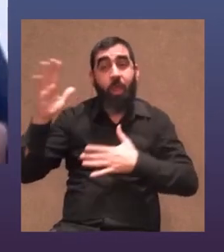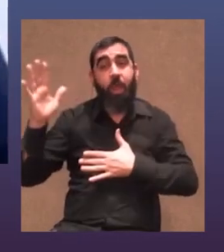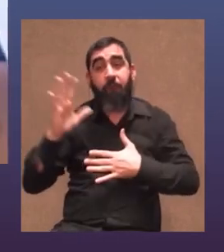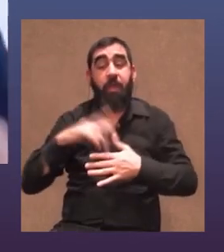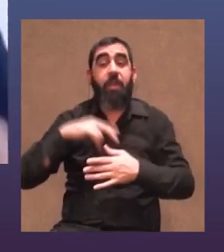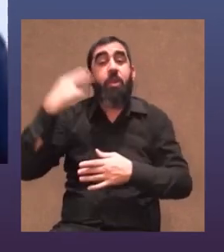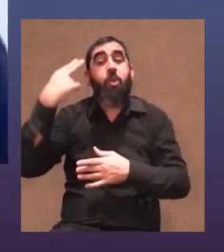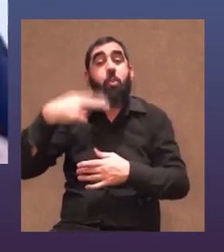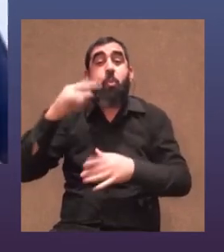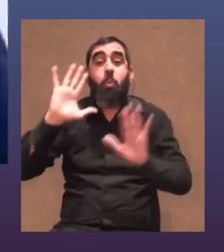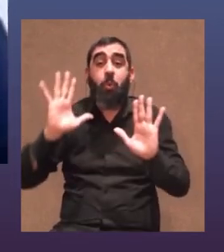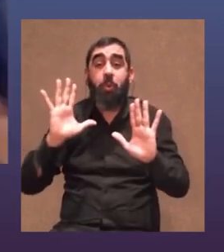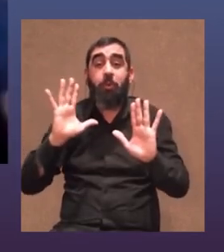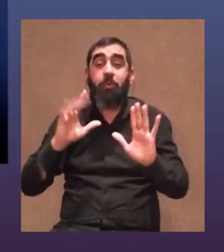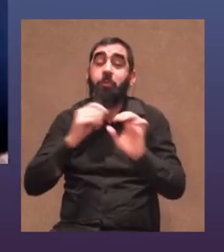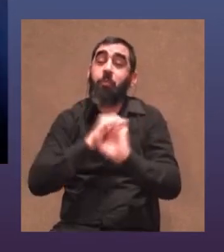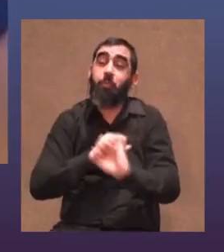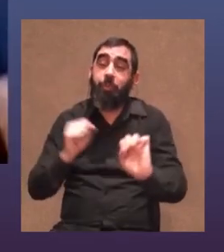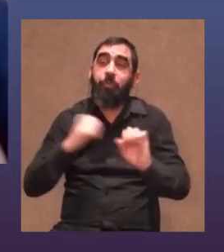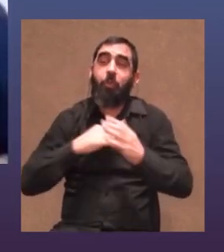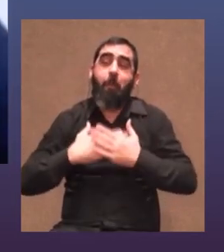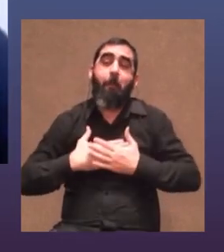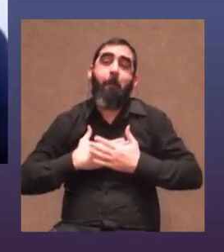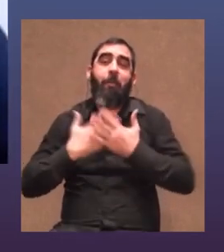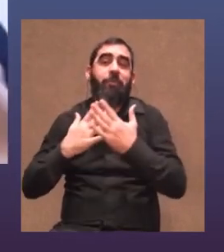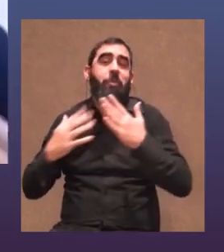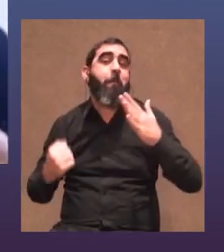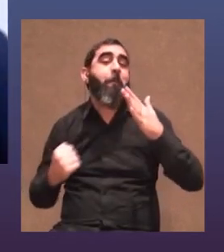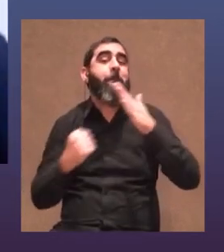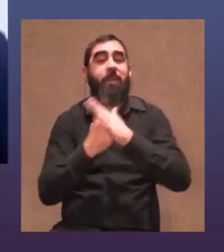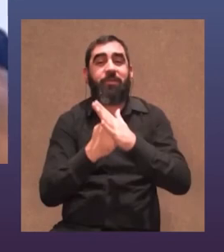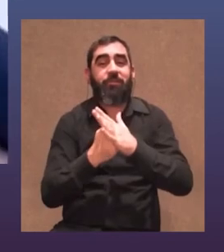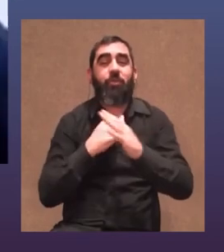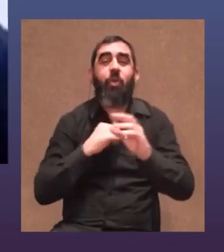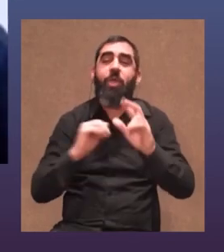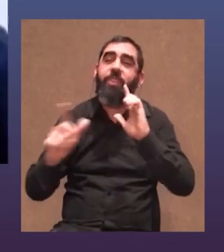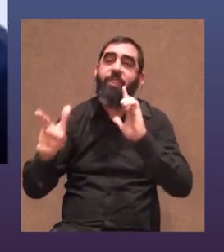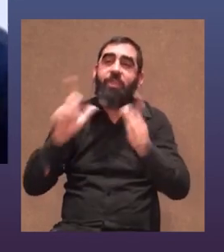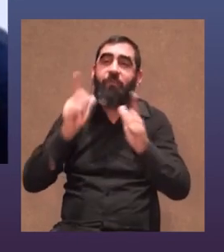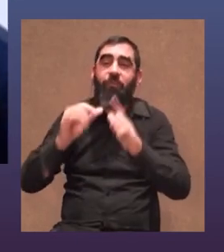llorado en ballet, o sea que para mí llorar es como la emoción máxima, he disfrutado mucho.